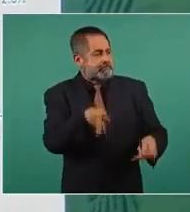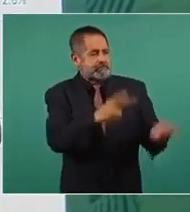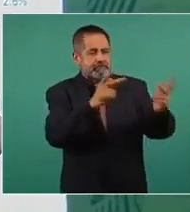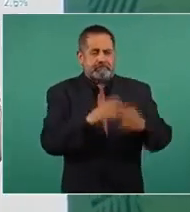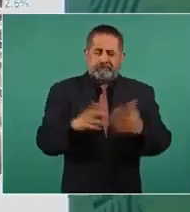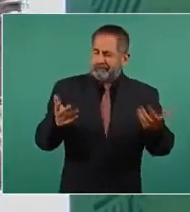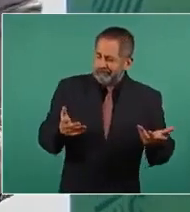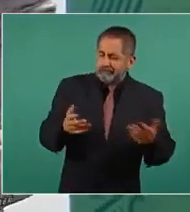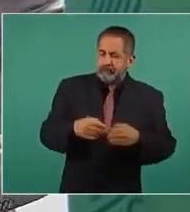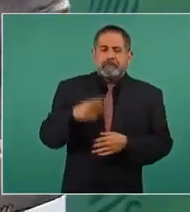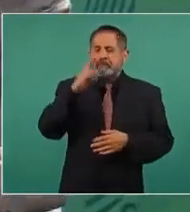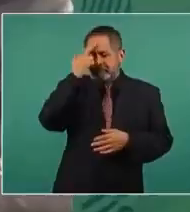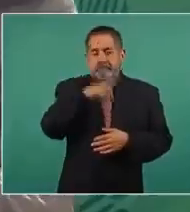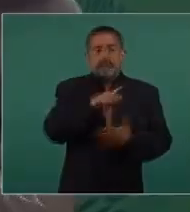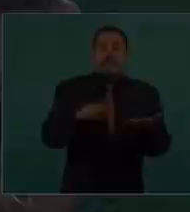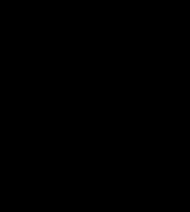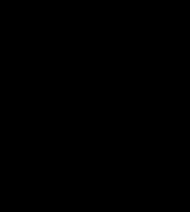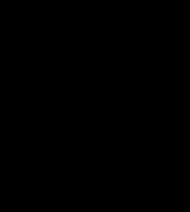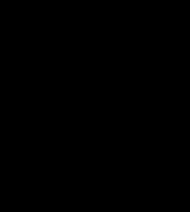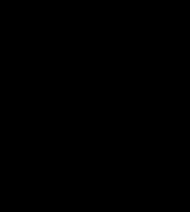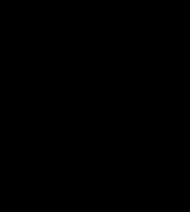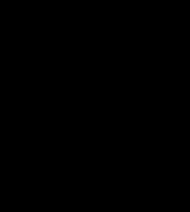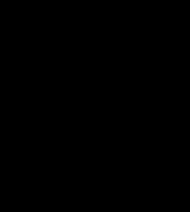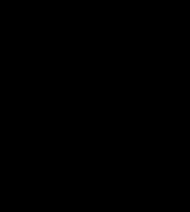La llamada reforma energética